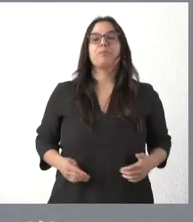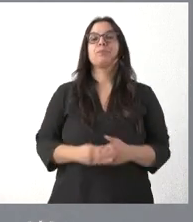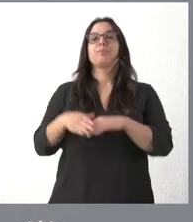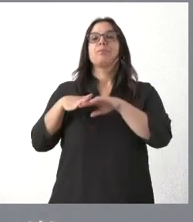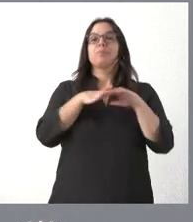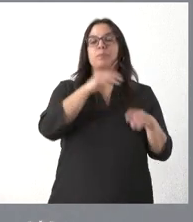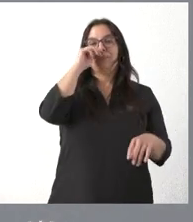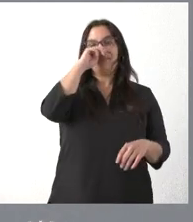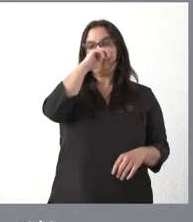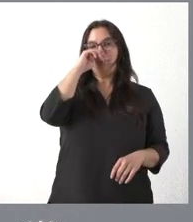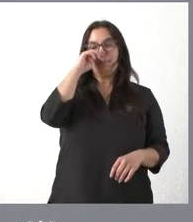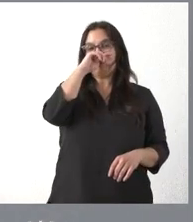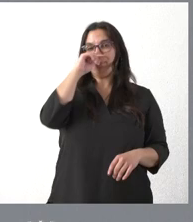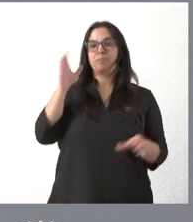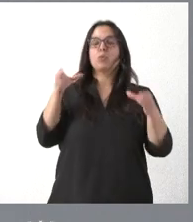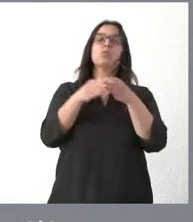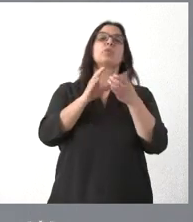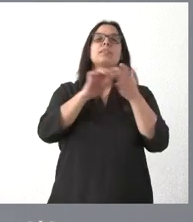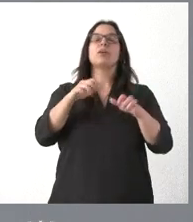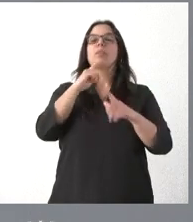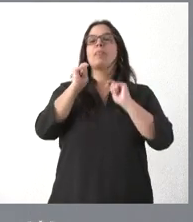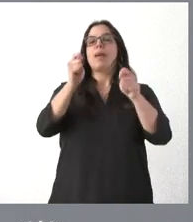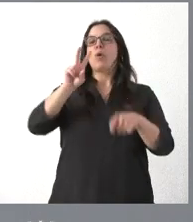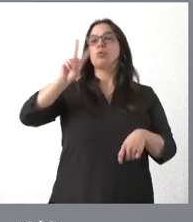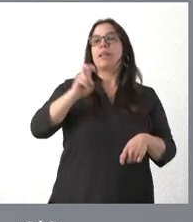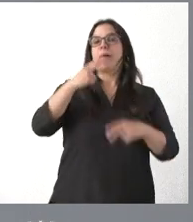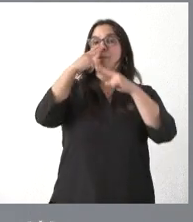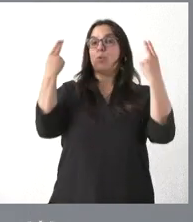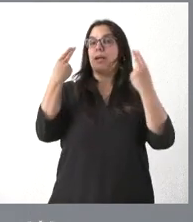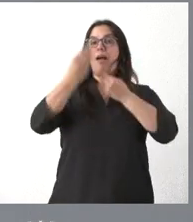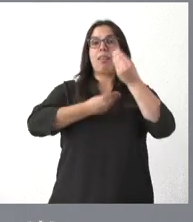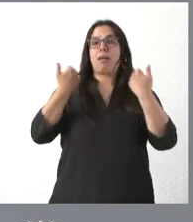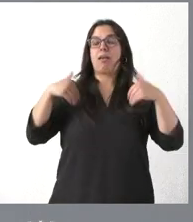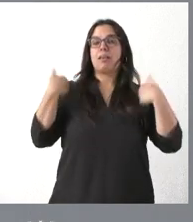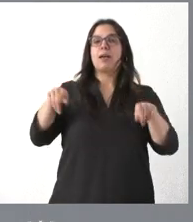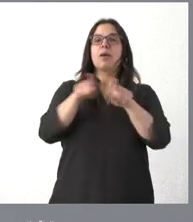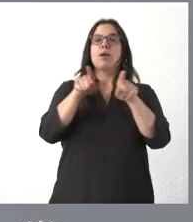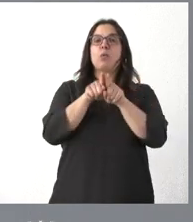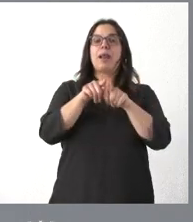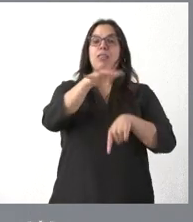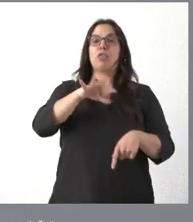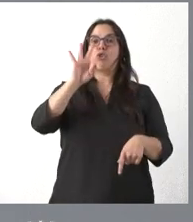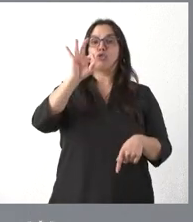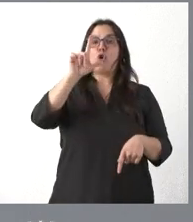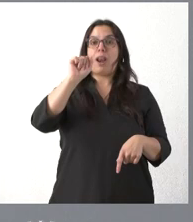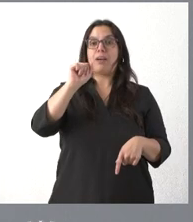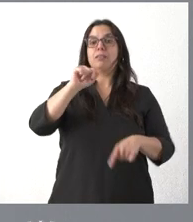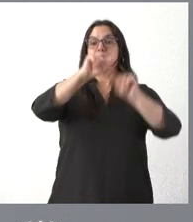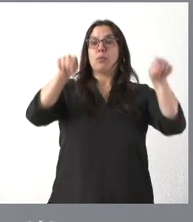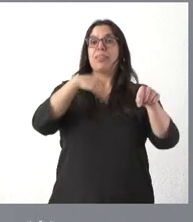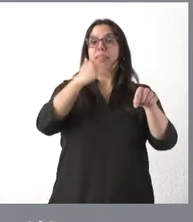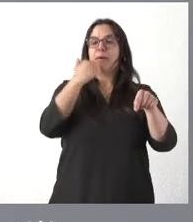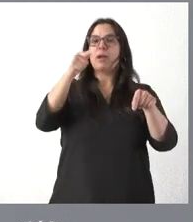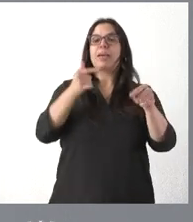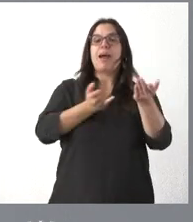siguiente la junta declara de utilidad pública hay urgente de ejecución la concentración parcelaria en tola Zamora que es una